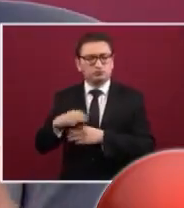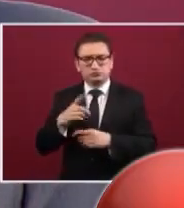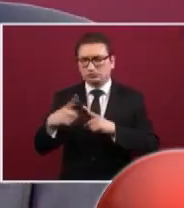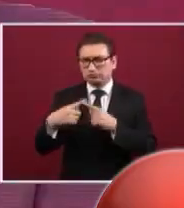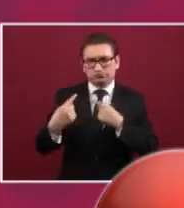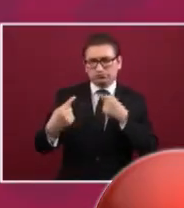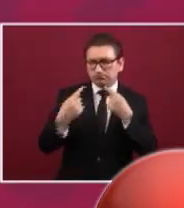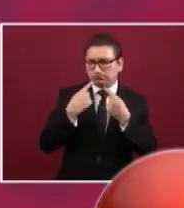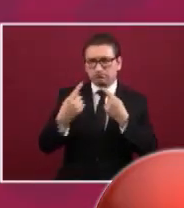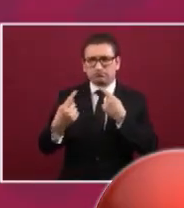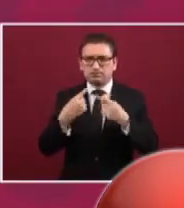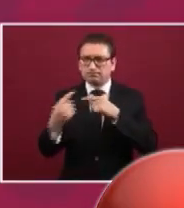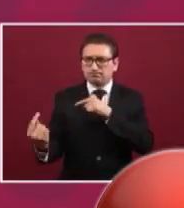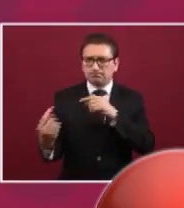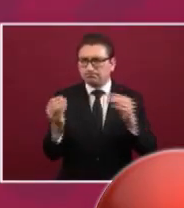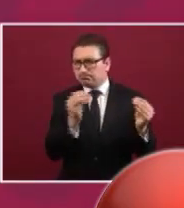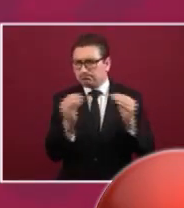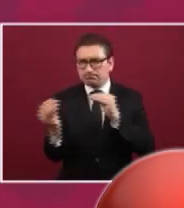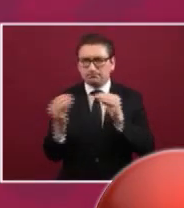debatiendo,